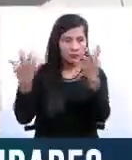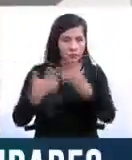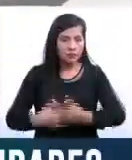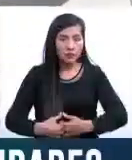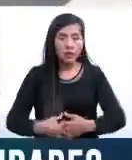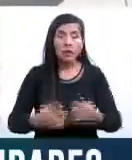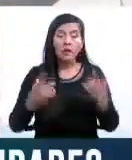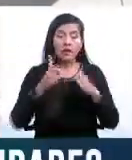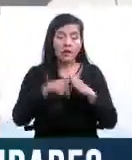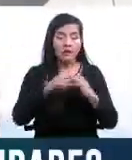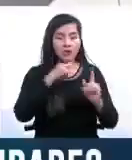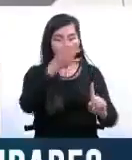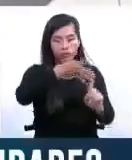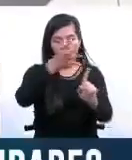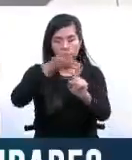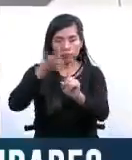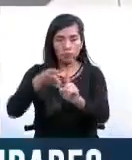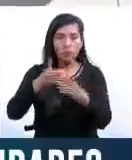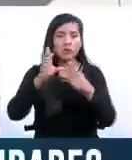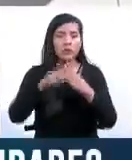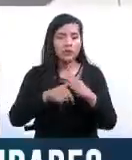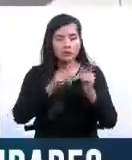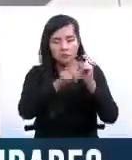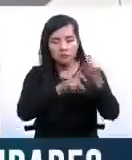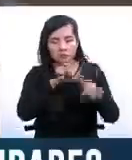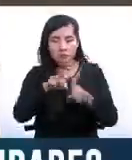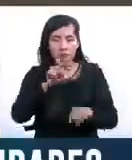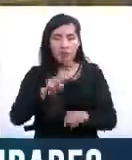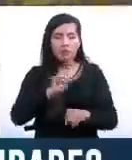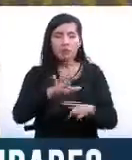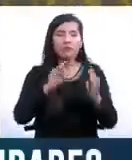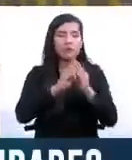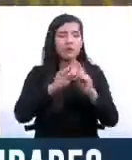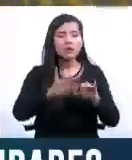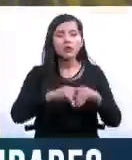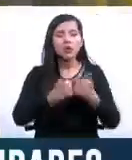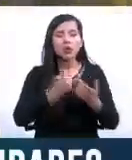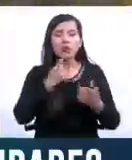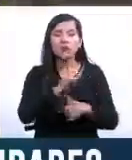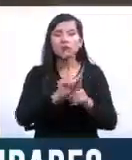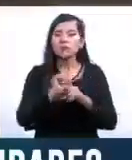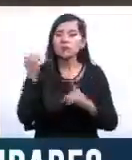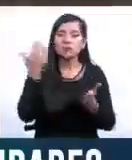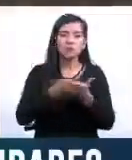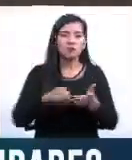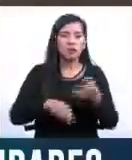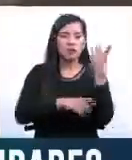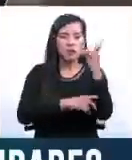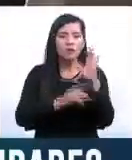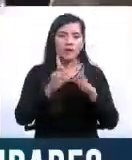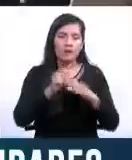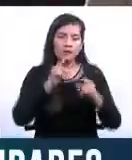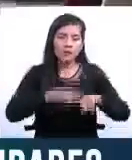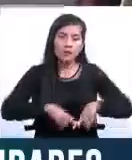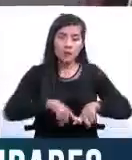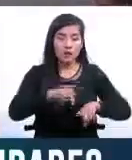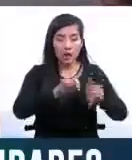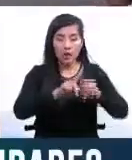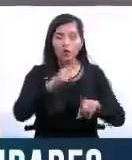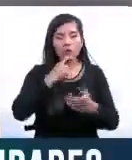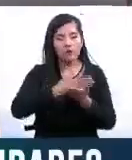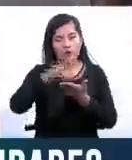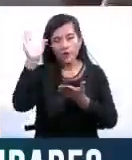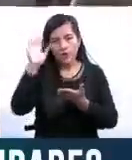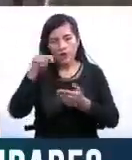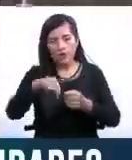de las entrevistas, una revisión específica de su situación migratoria y emitimos la combinatoria en el caso que corresponda o la salida obligatoria